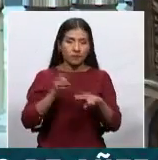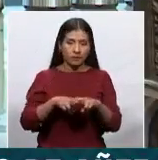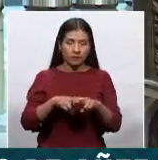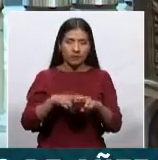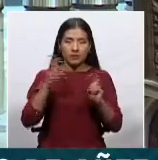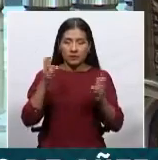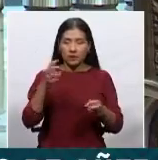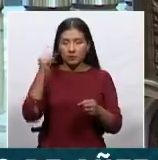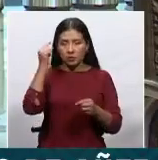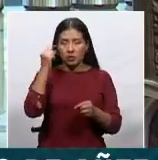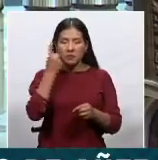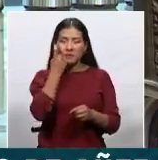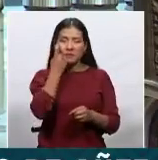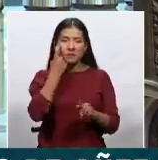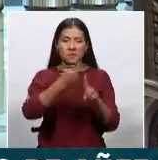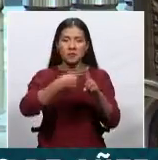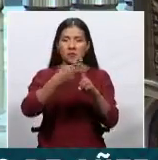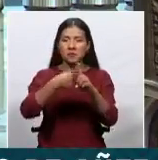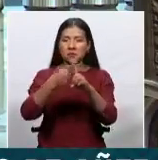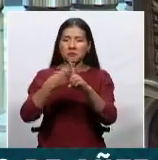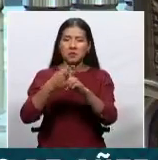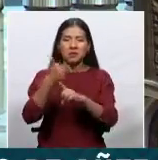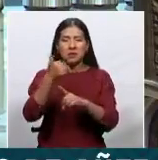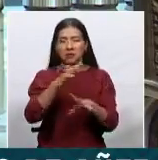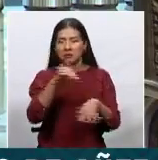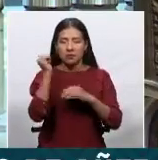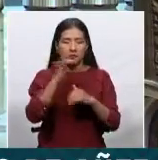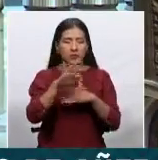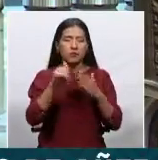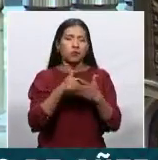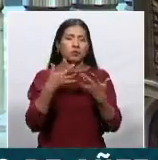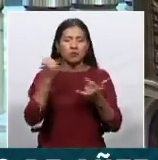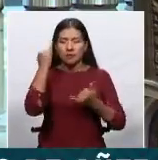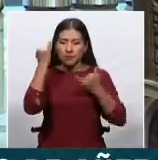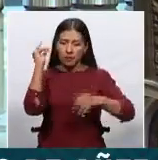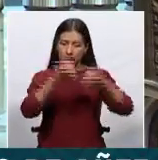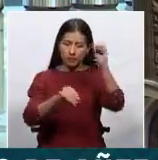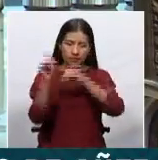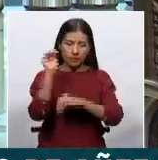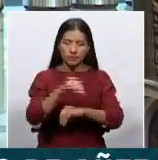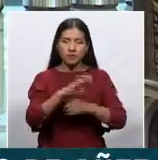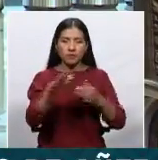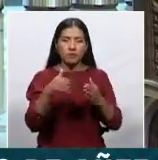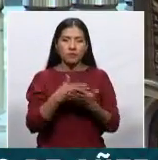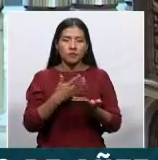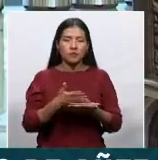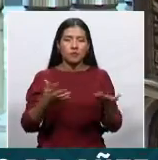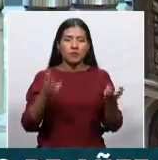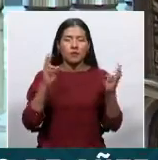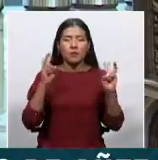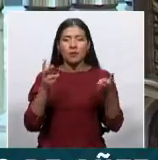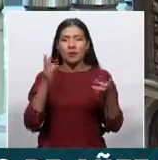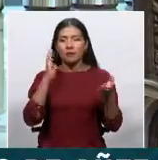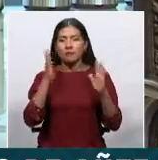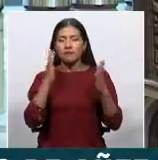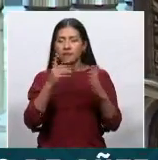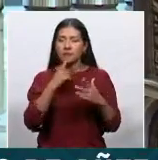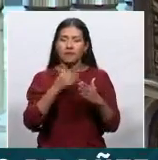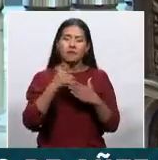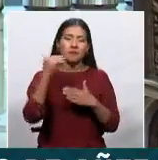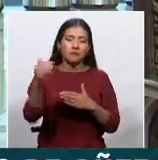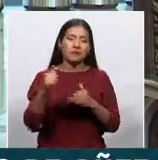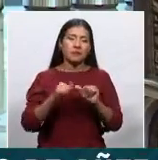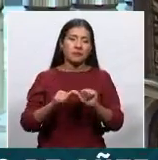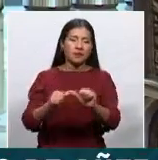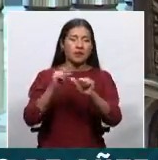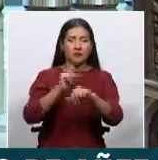unos meses, pues aplican o quieren aplicar medidas que están relacionadas al mediano plazo y eso